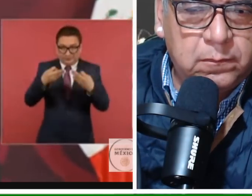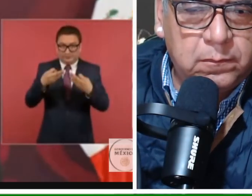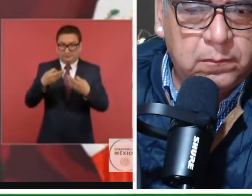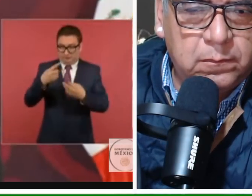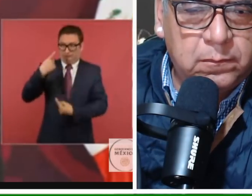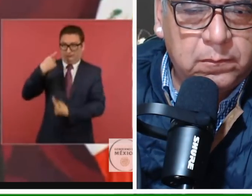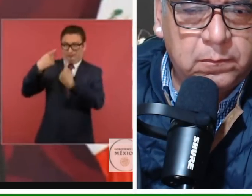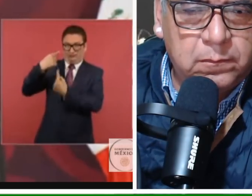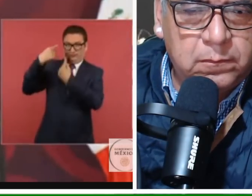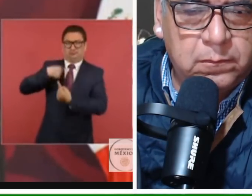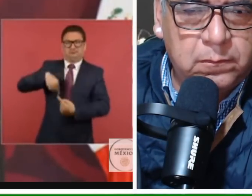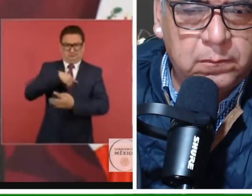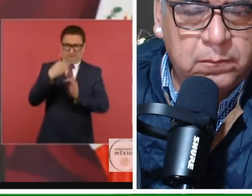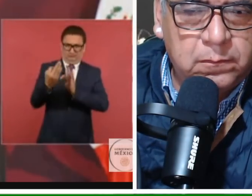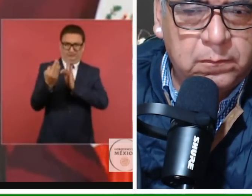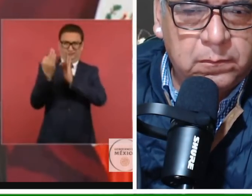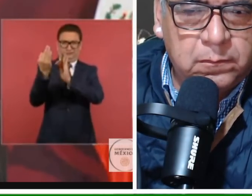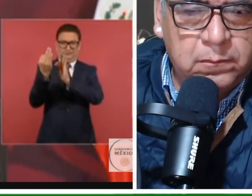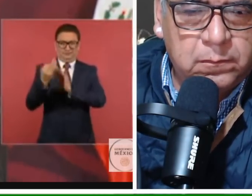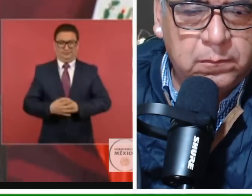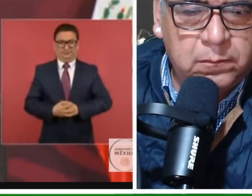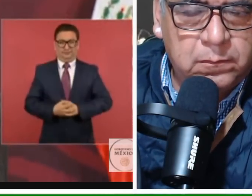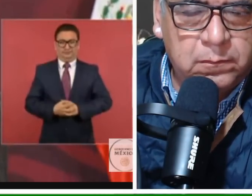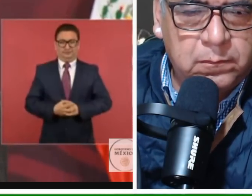padeciendo y enfrentando.